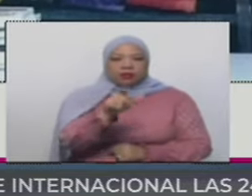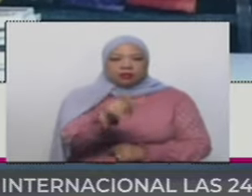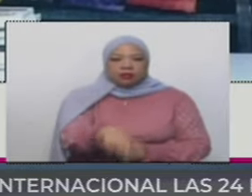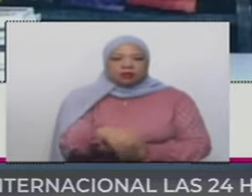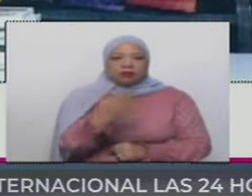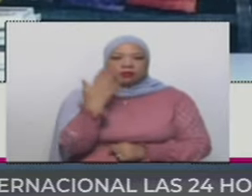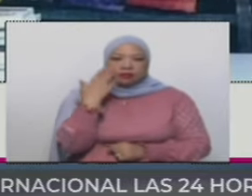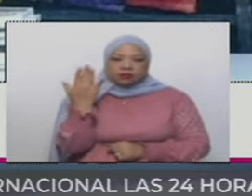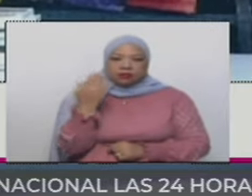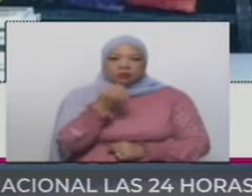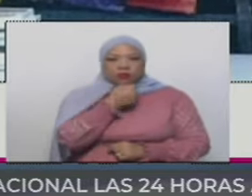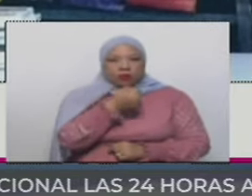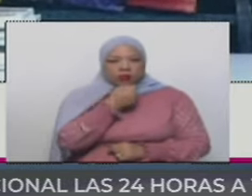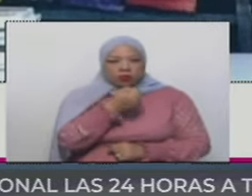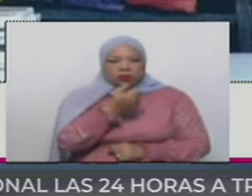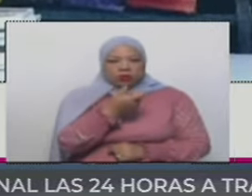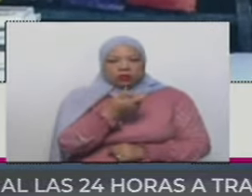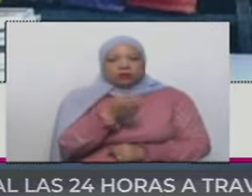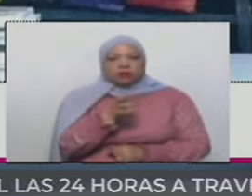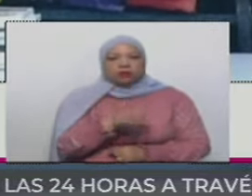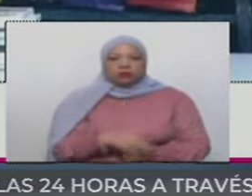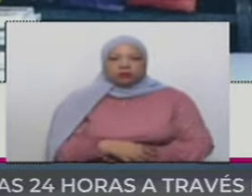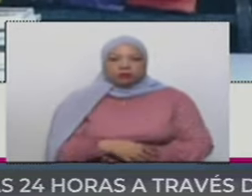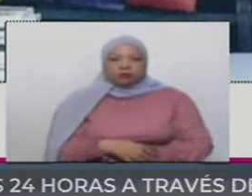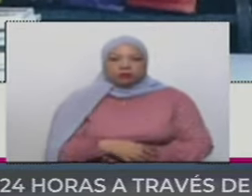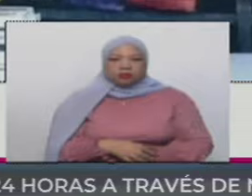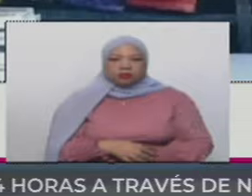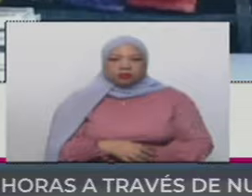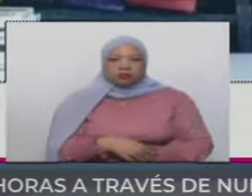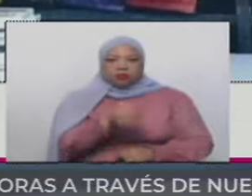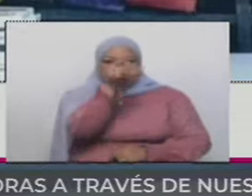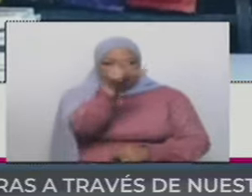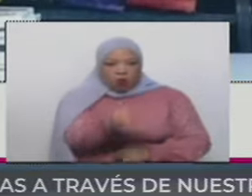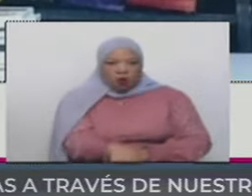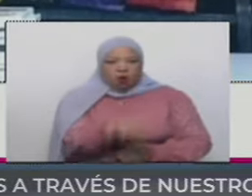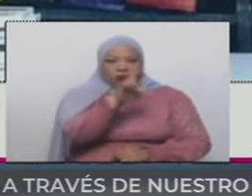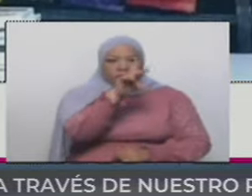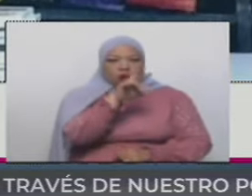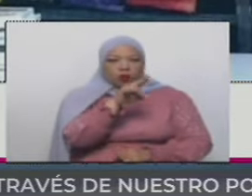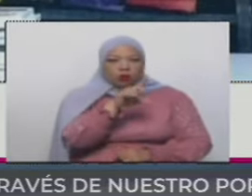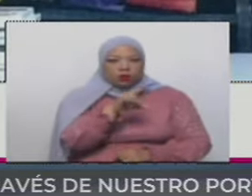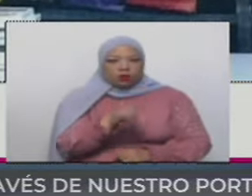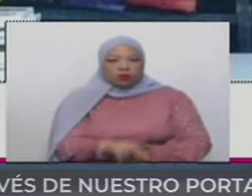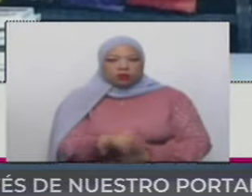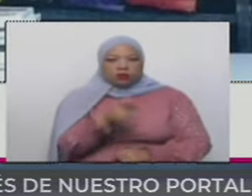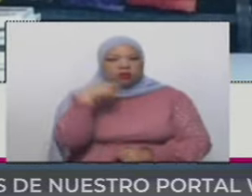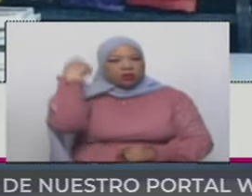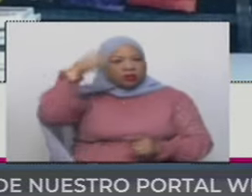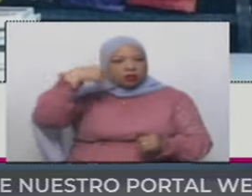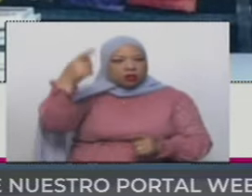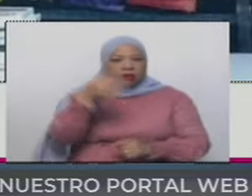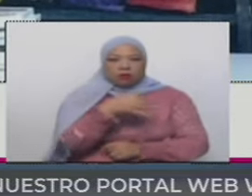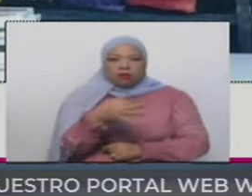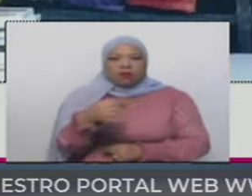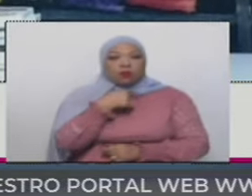Izaguirre. Rodolfo Izaguirre. Tenía una columna diaria de cine que era